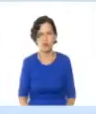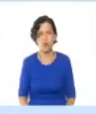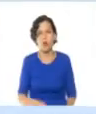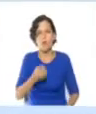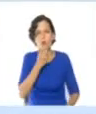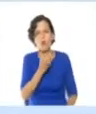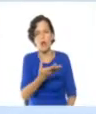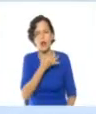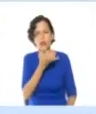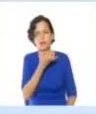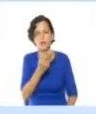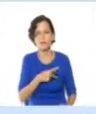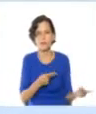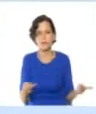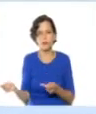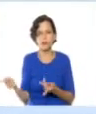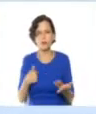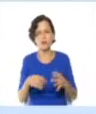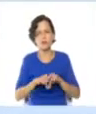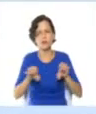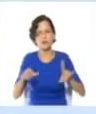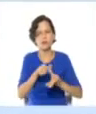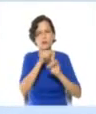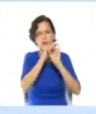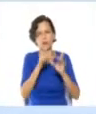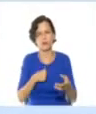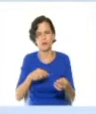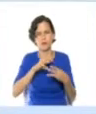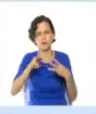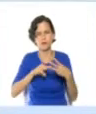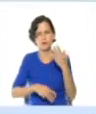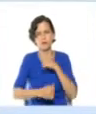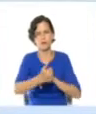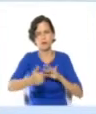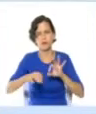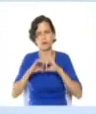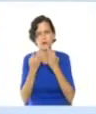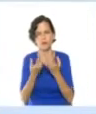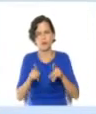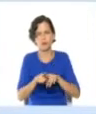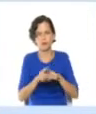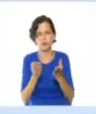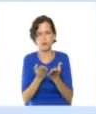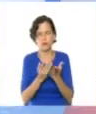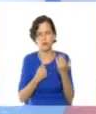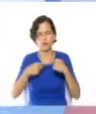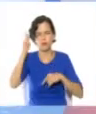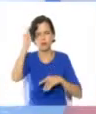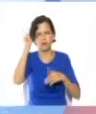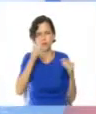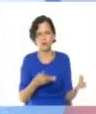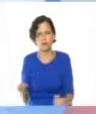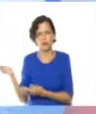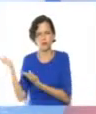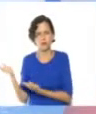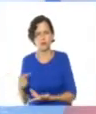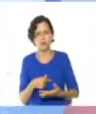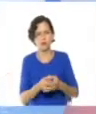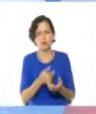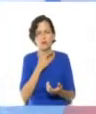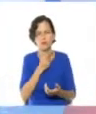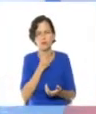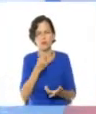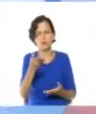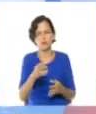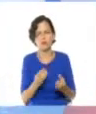Hola, muy buenas tardes. Sean bienvenidos al segmento de educación especial de su programa Cada Familia una Escuela. Soy la profesora Benín Álvarez y es un verdadero placer para